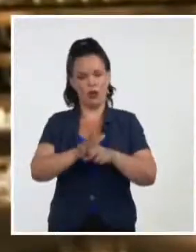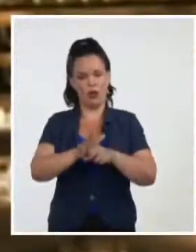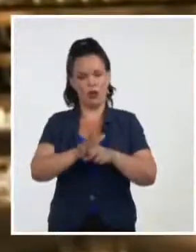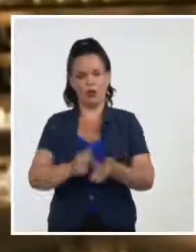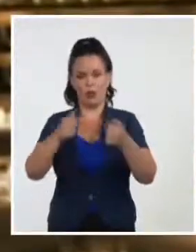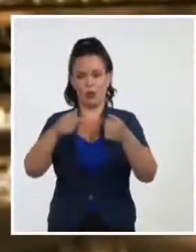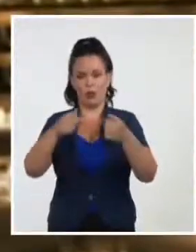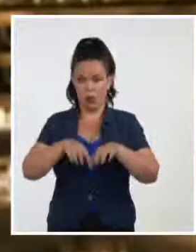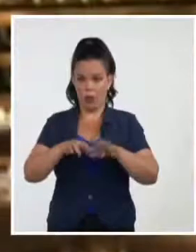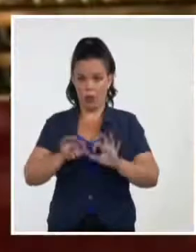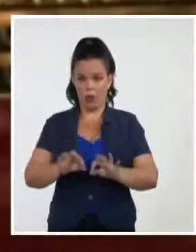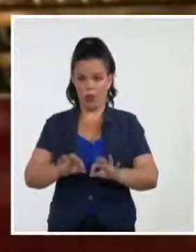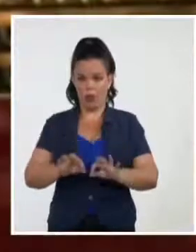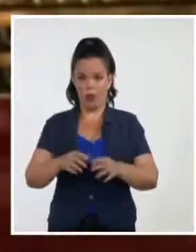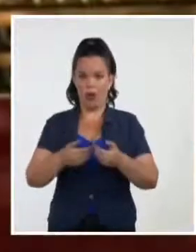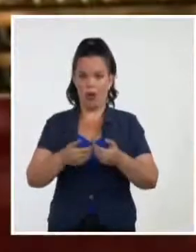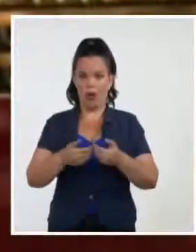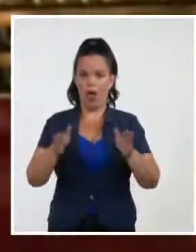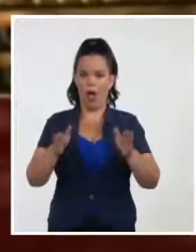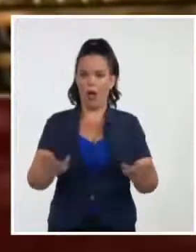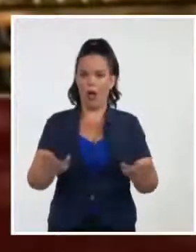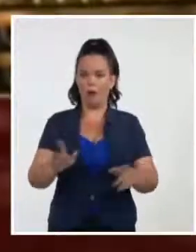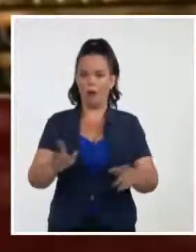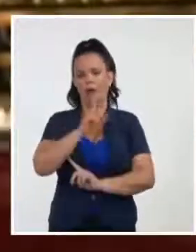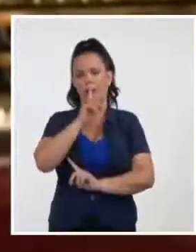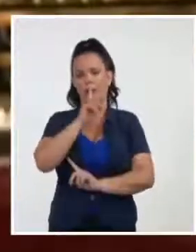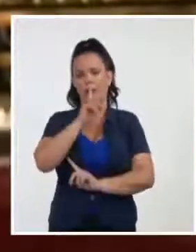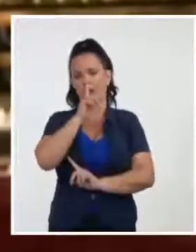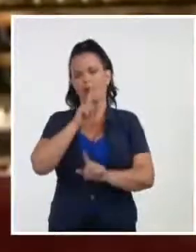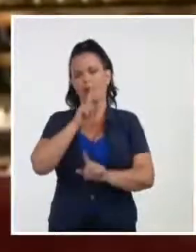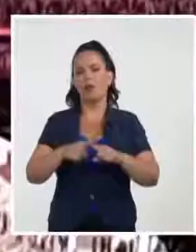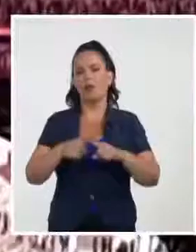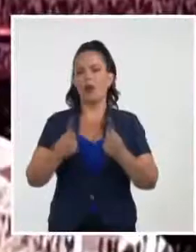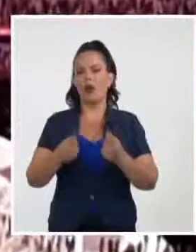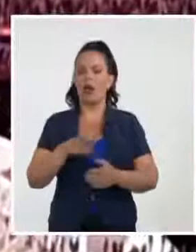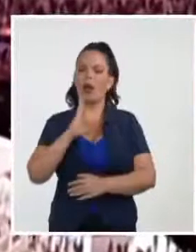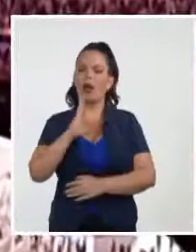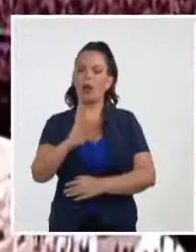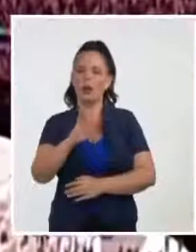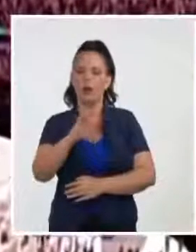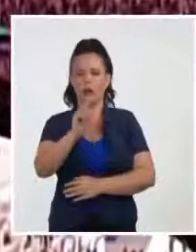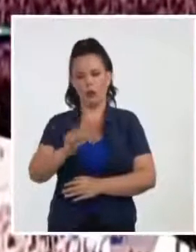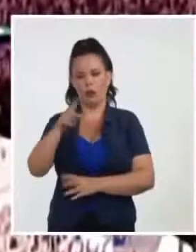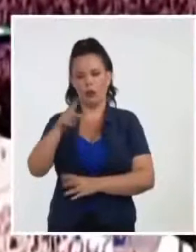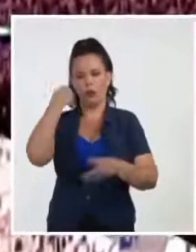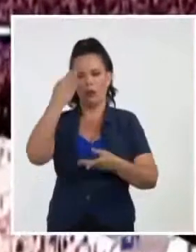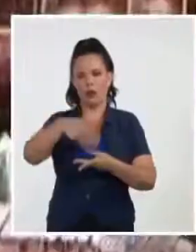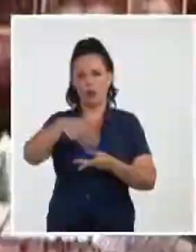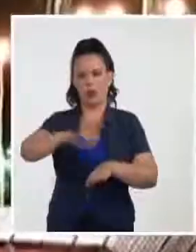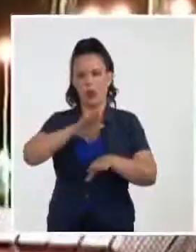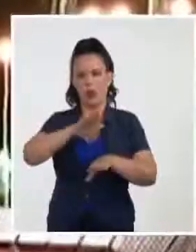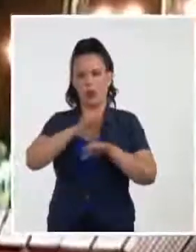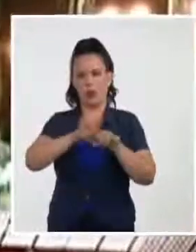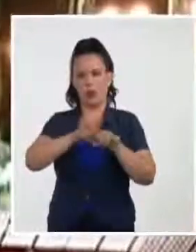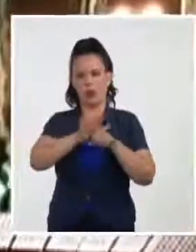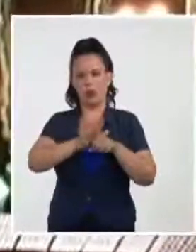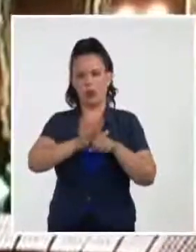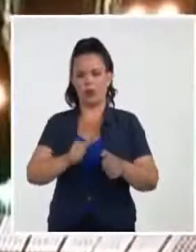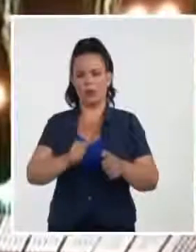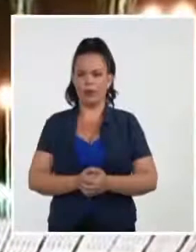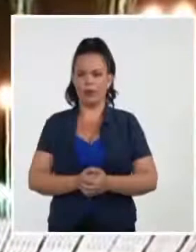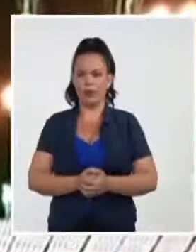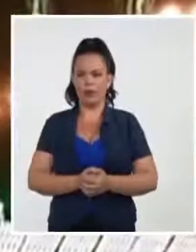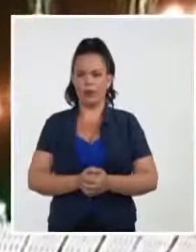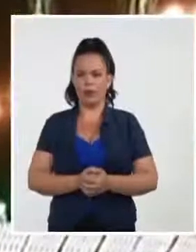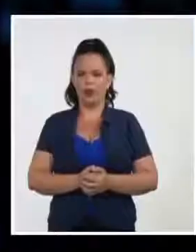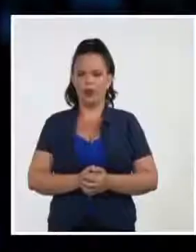silencio en recuerdo a las víctimas de la pandemia, se está celebrando sin público. Las delegaciones desfilaron diezmadas en número por los representantes